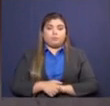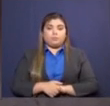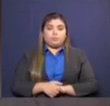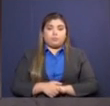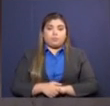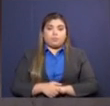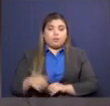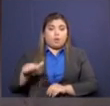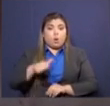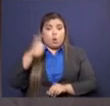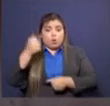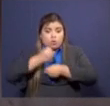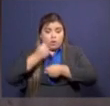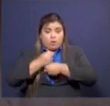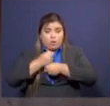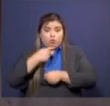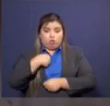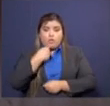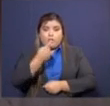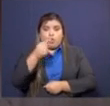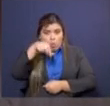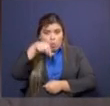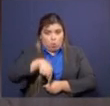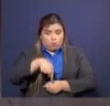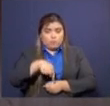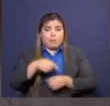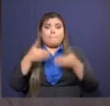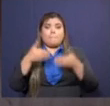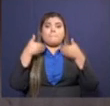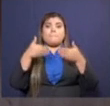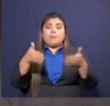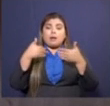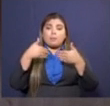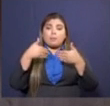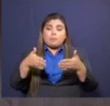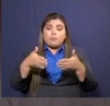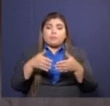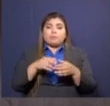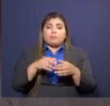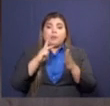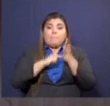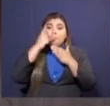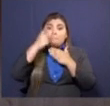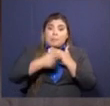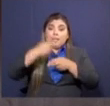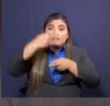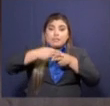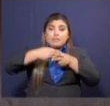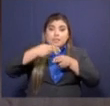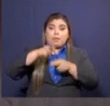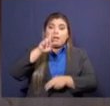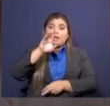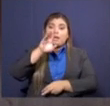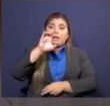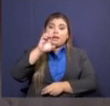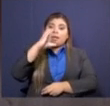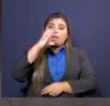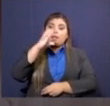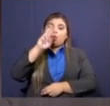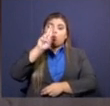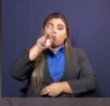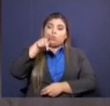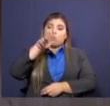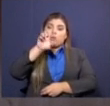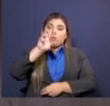otra acción que anuncio hoy es el Panamá, es el plan Recuperando Mi